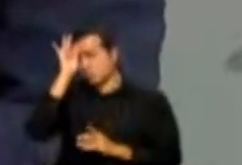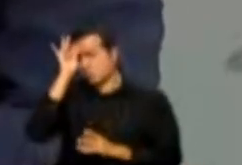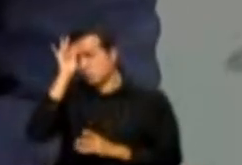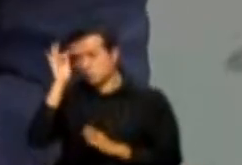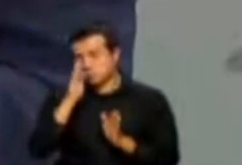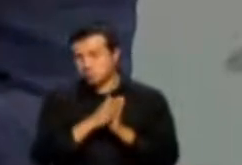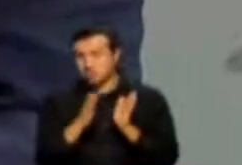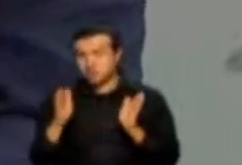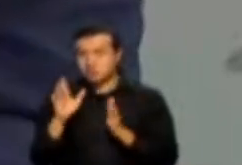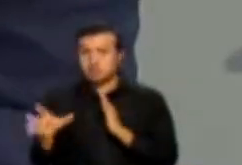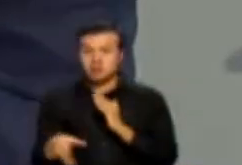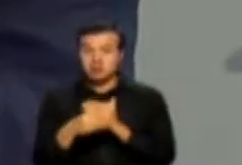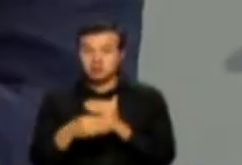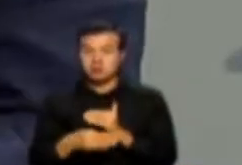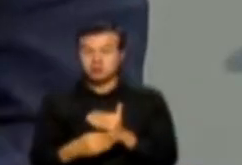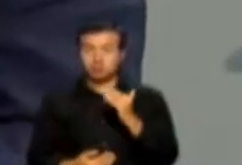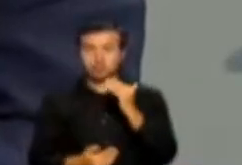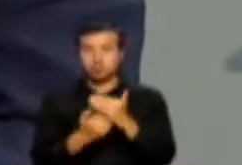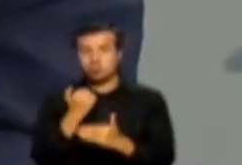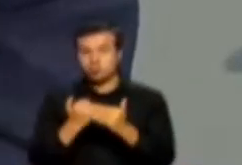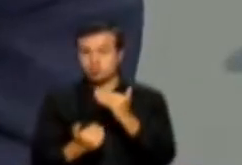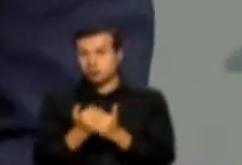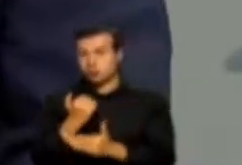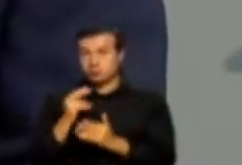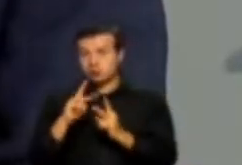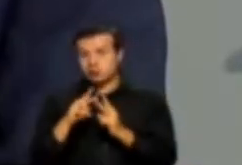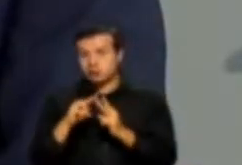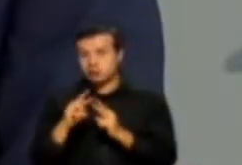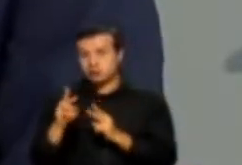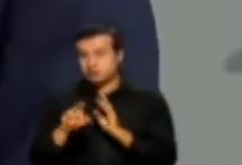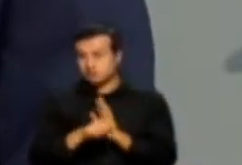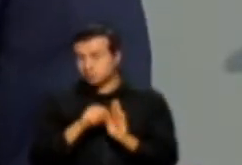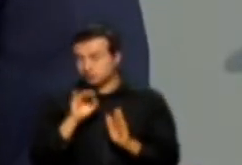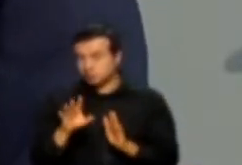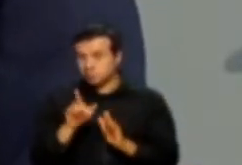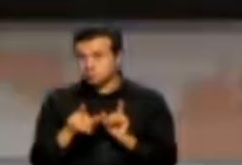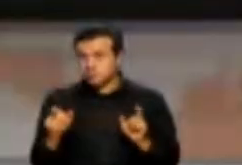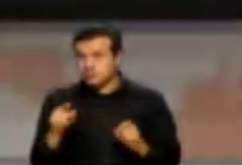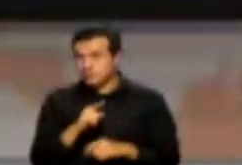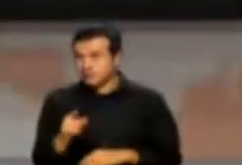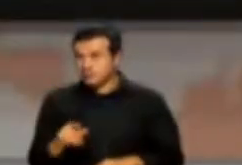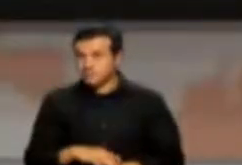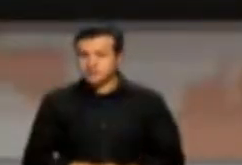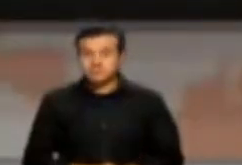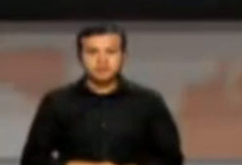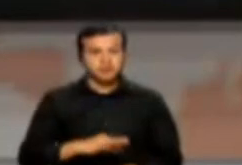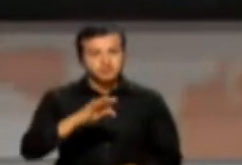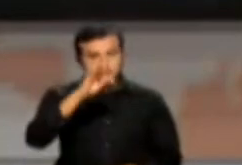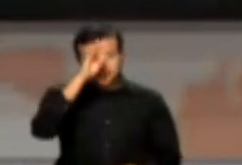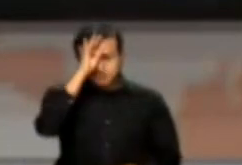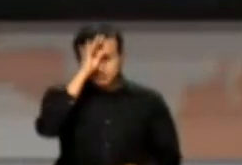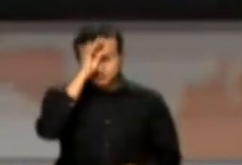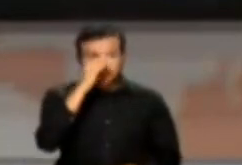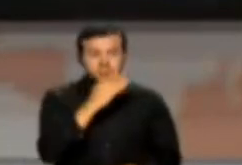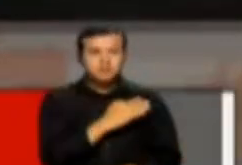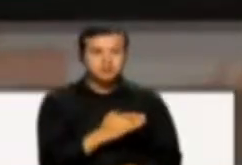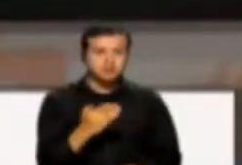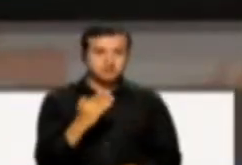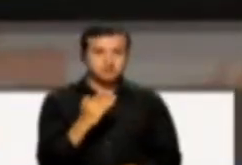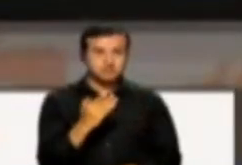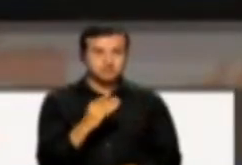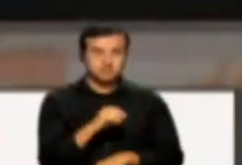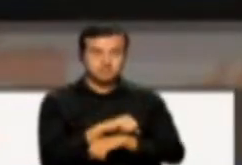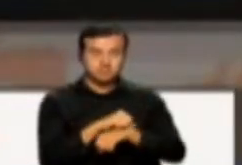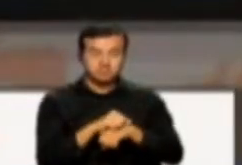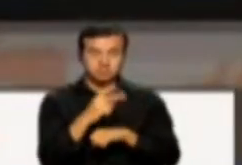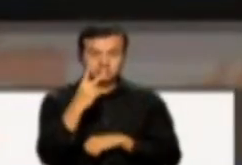por incorporar nuevas alternativas de trasplante de órganos el hospital carlos andrade marín en este trasplante